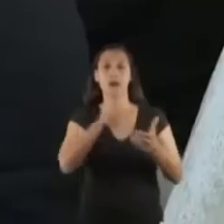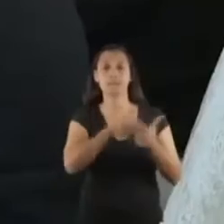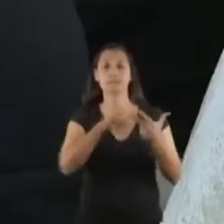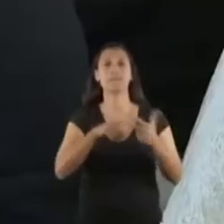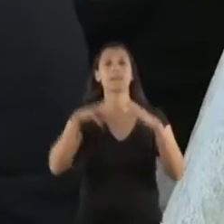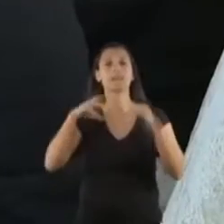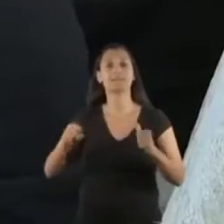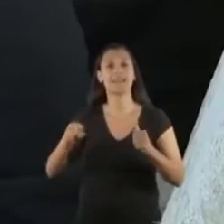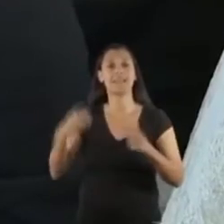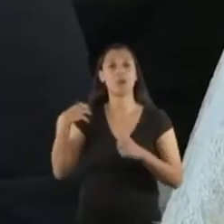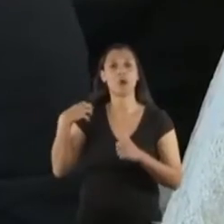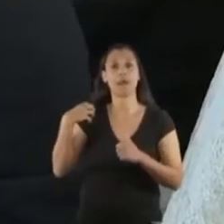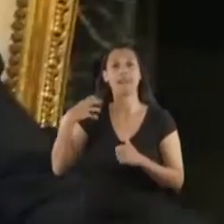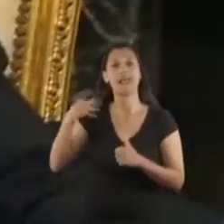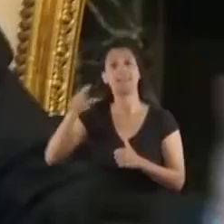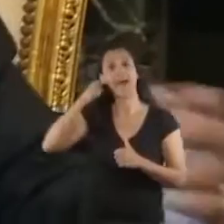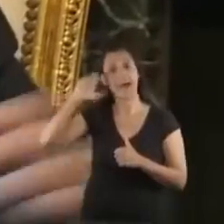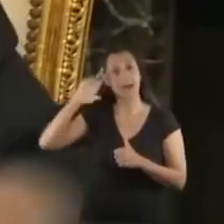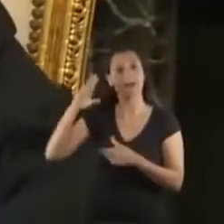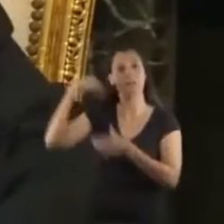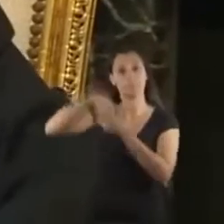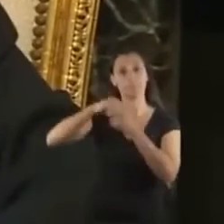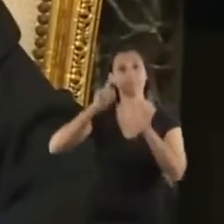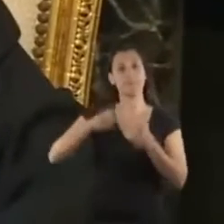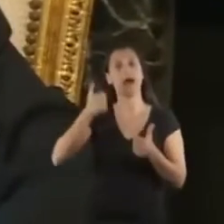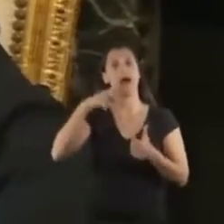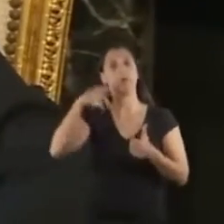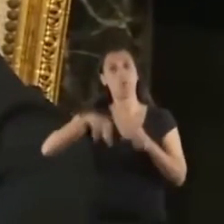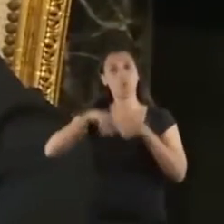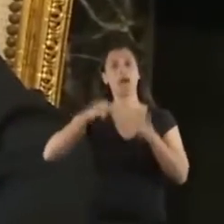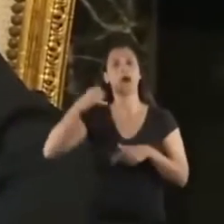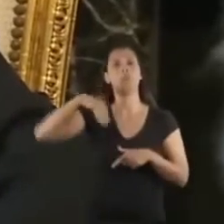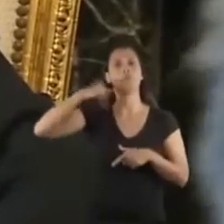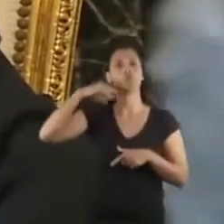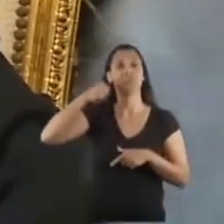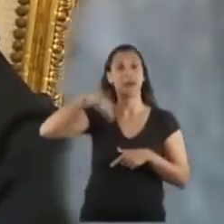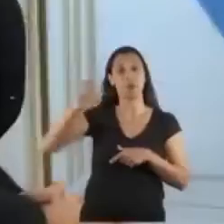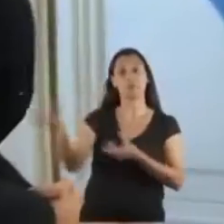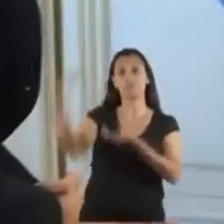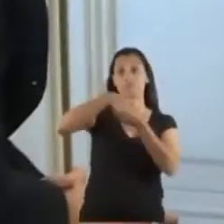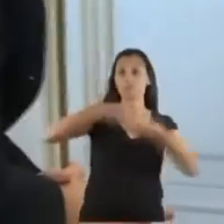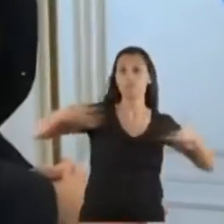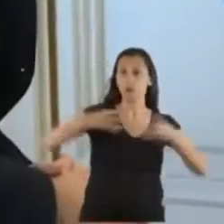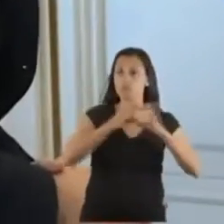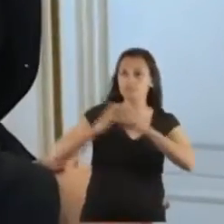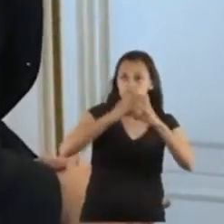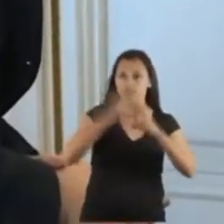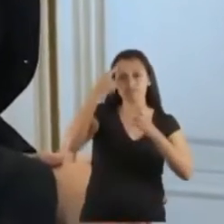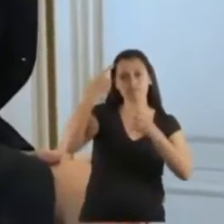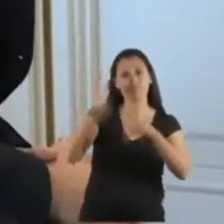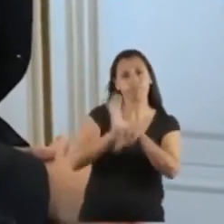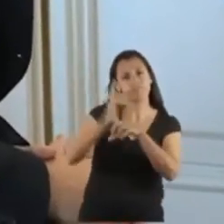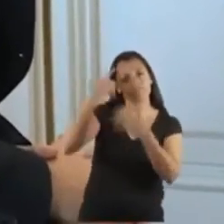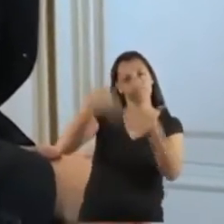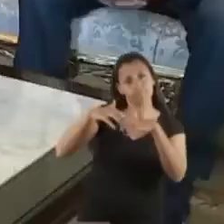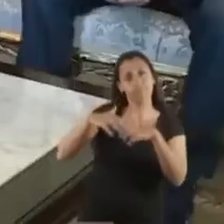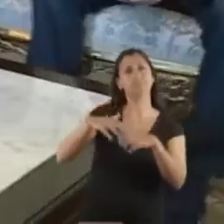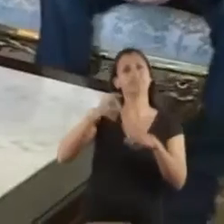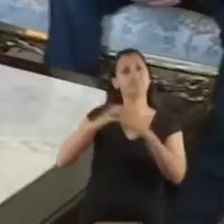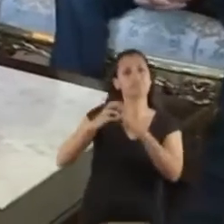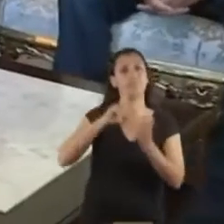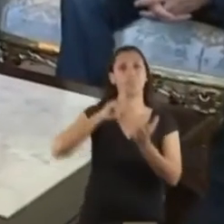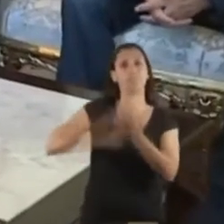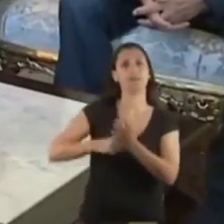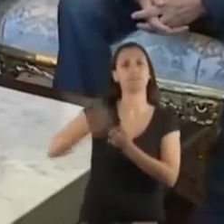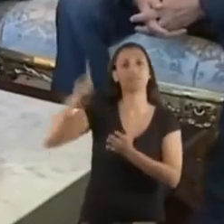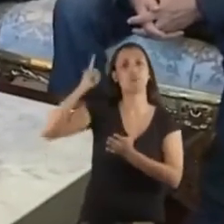secretario general de la CGT, Héctor Daer, Acuña y Pablo Moyano, en la cual estuvimos analizando la decisión que tomó